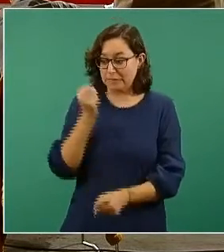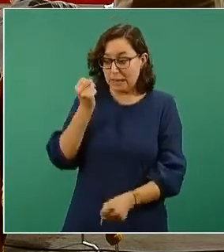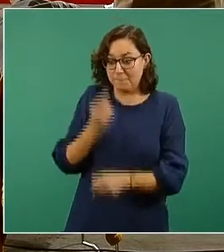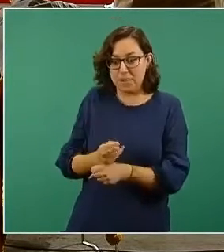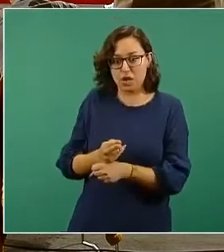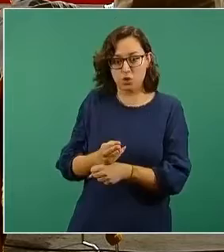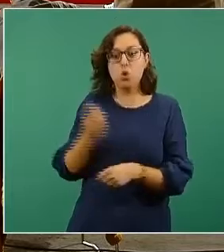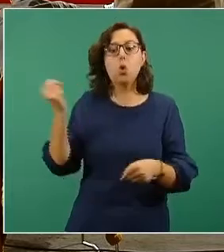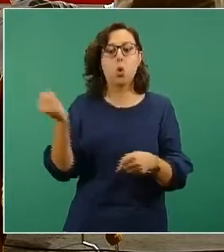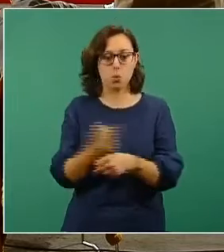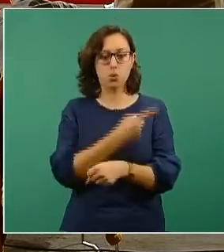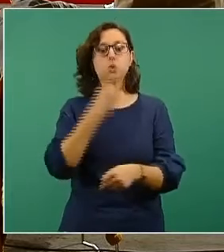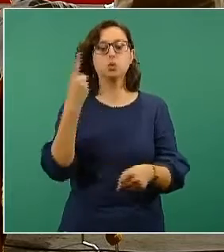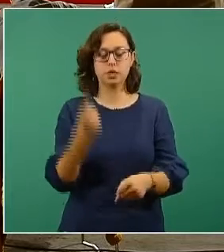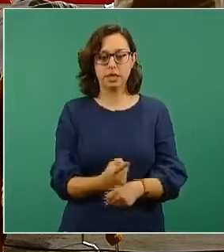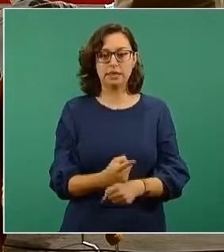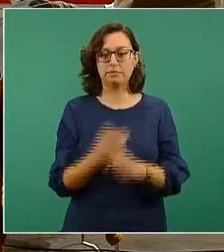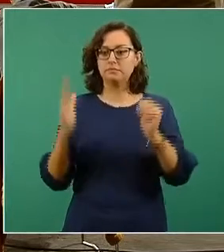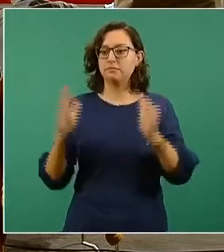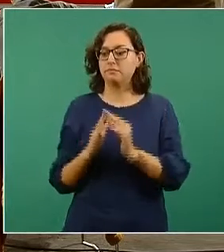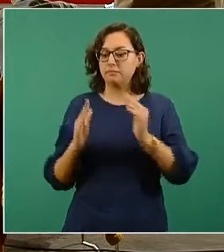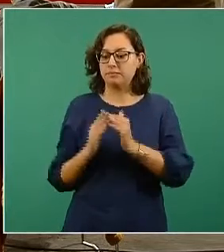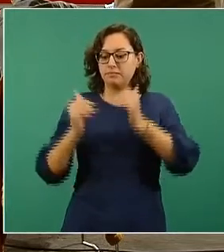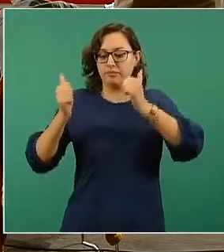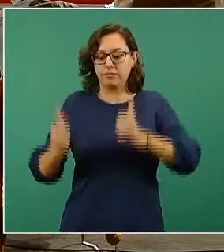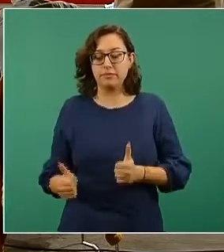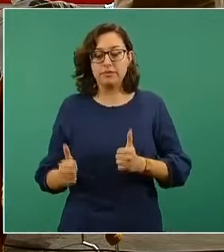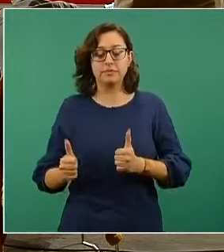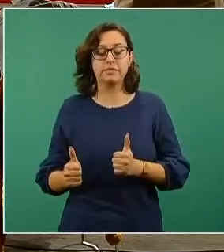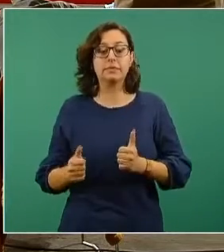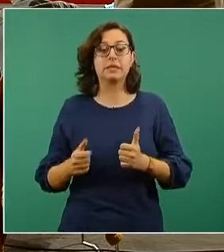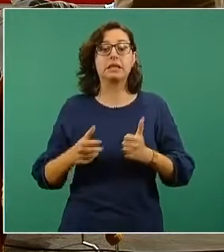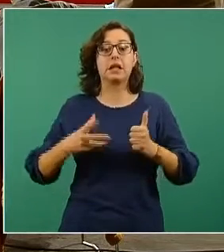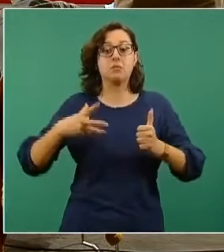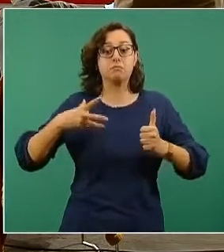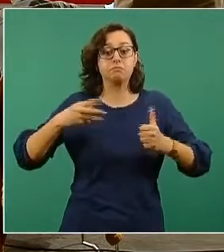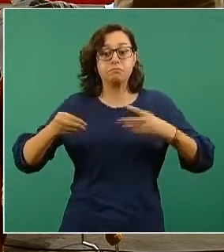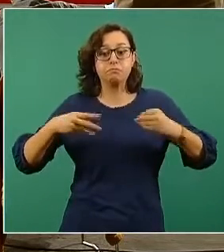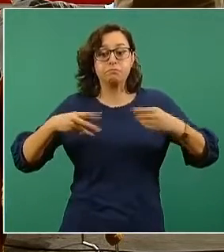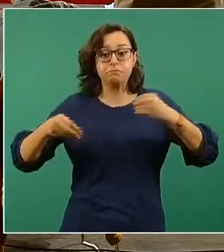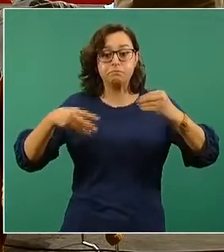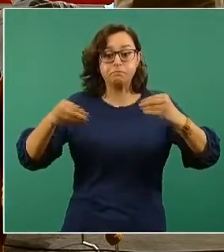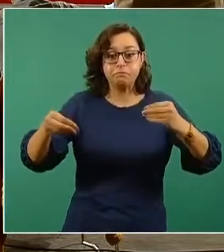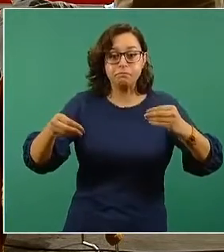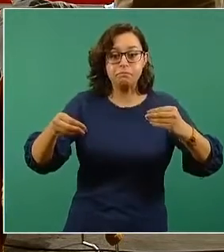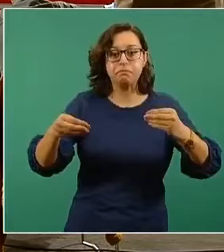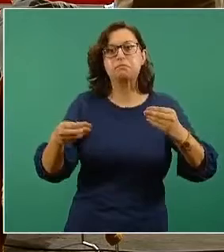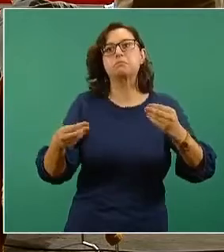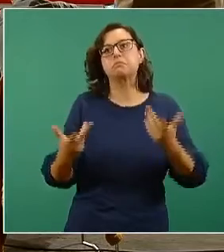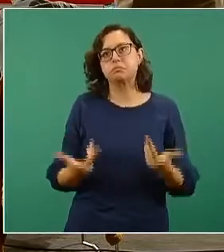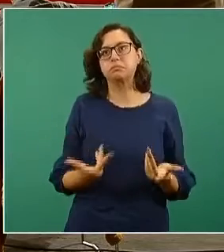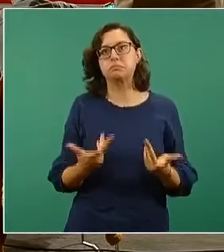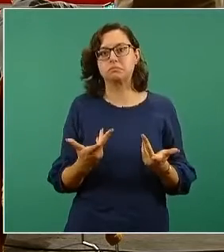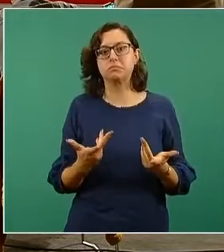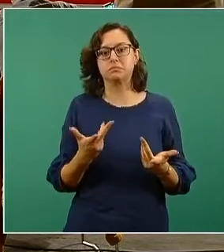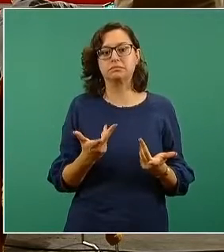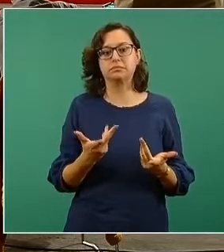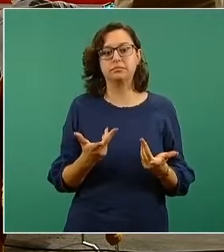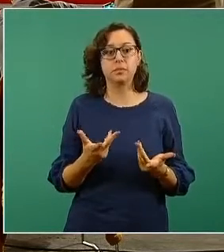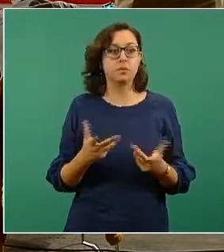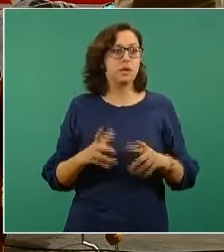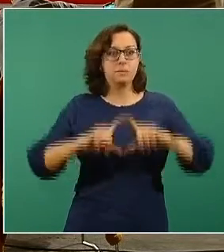perder esa oportunidad para que la epidemia arrancara, desde luego con una población casi